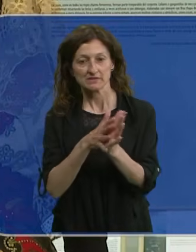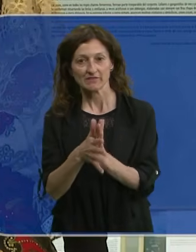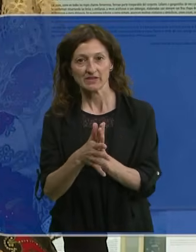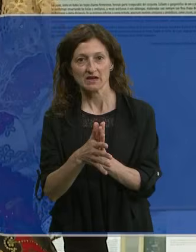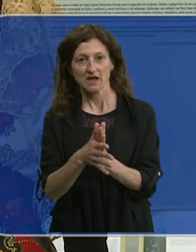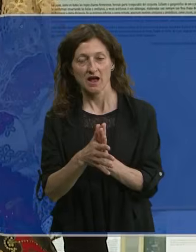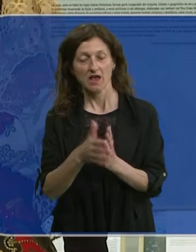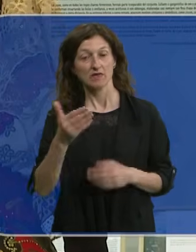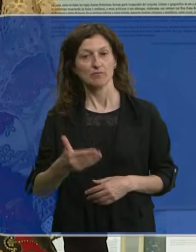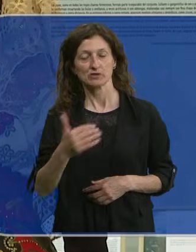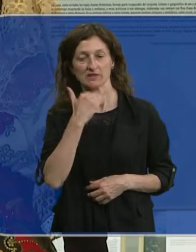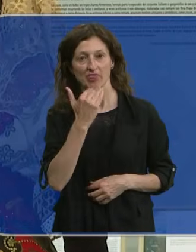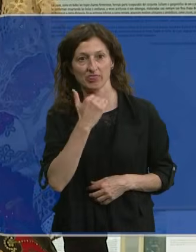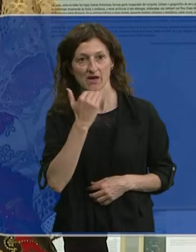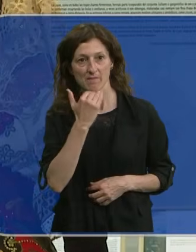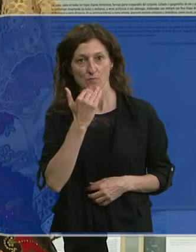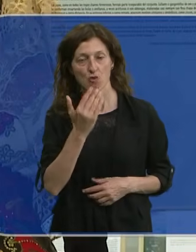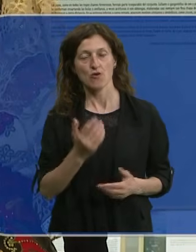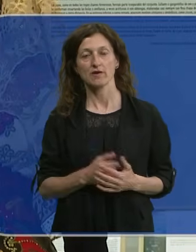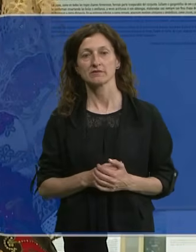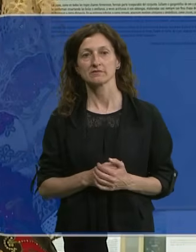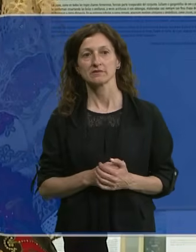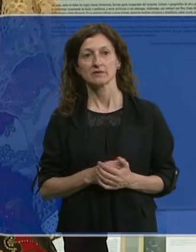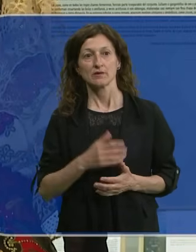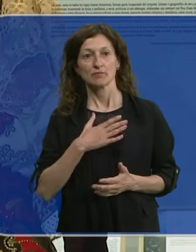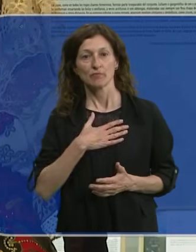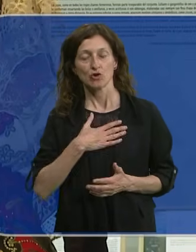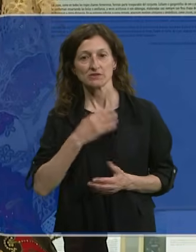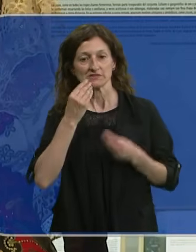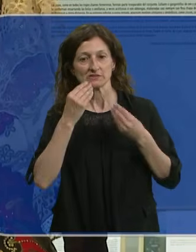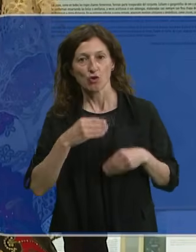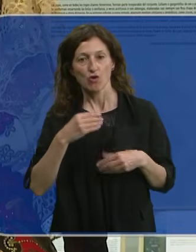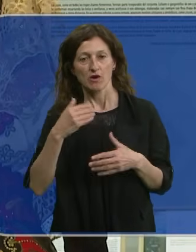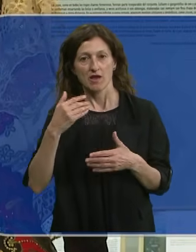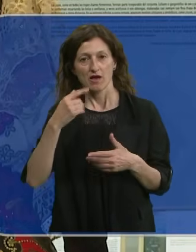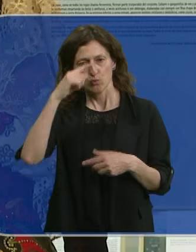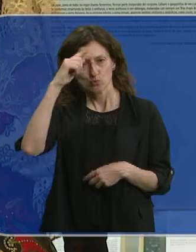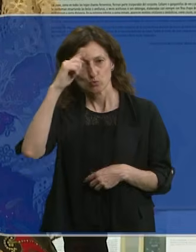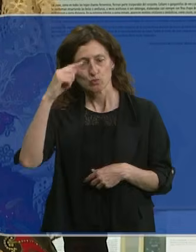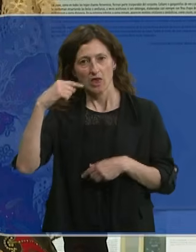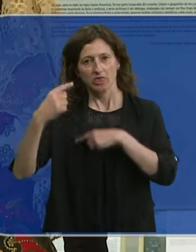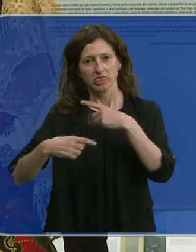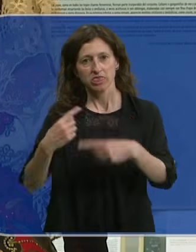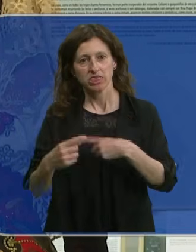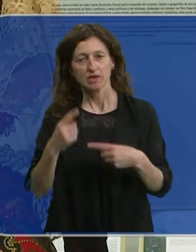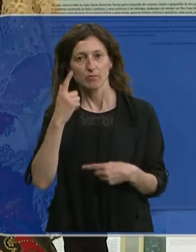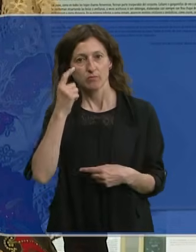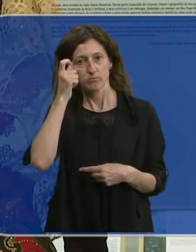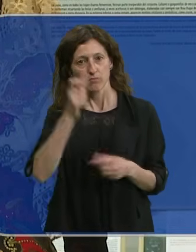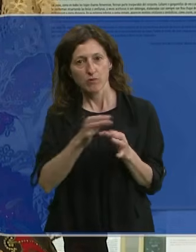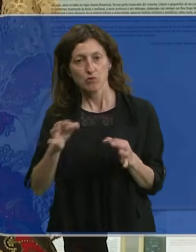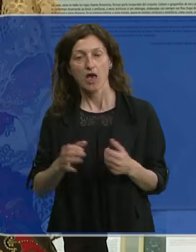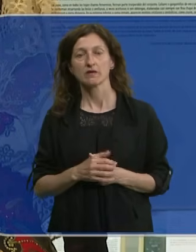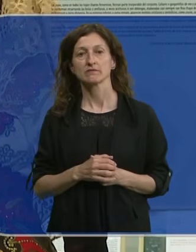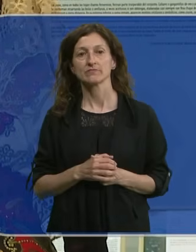importancia que le damos en Zamora, que le sabemos dar a nuestra raíz, a nuestra cultura tradicional, a nuestra cultura popular,